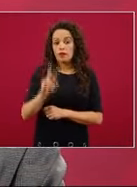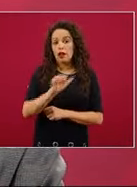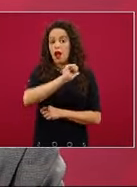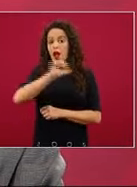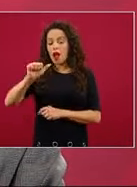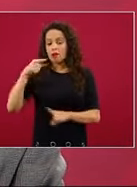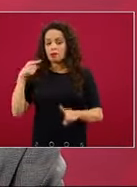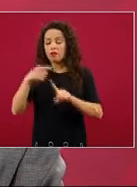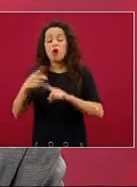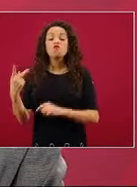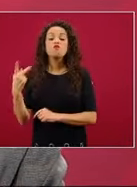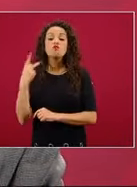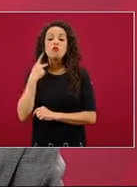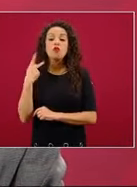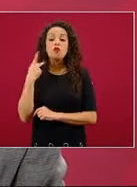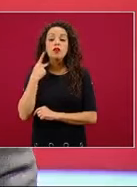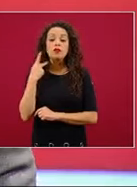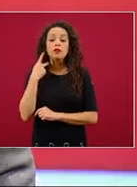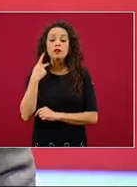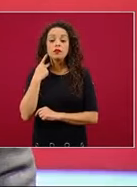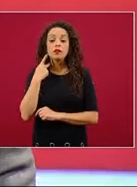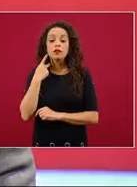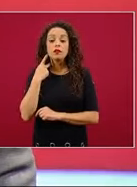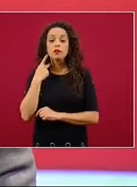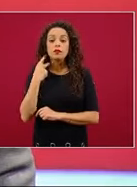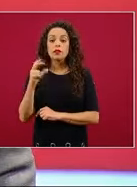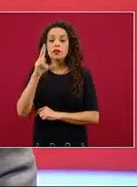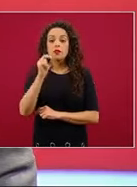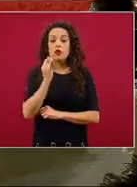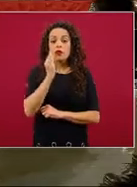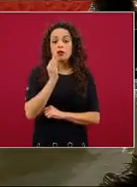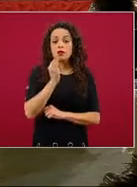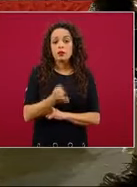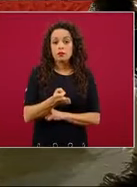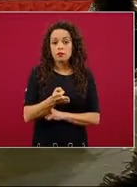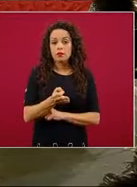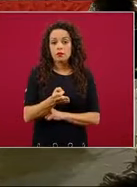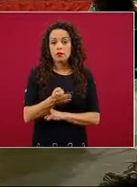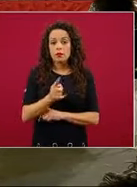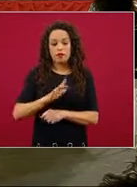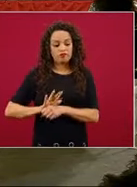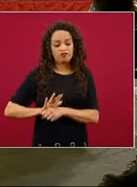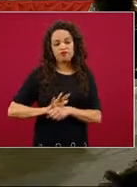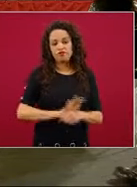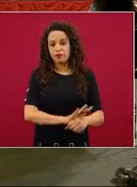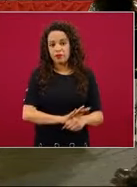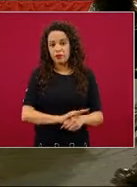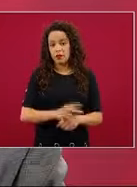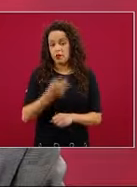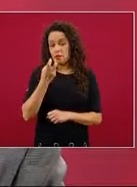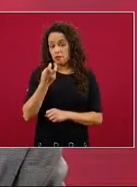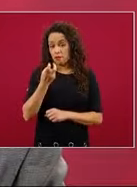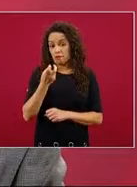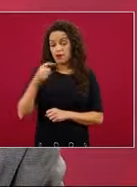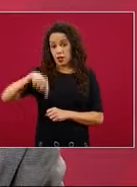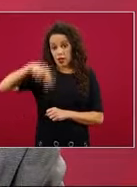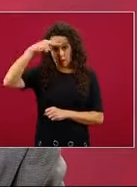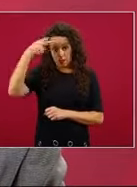políticas, mayormente de intolerancia y xenofobia. Nos parece lamentable y desde luego en el Gobierno de México no